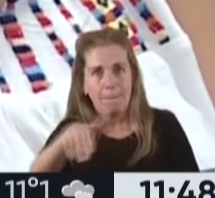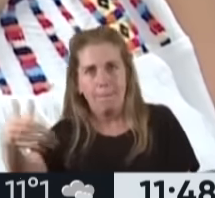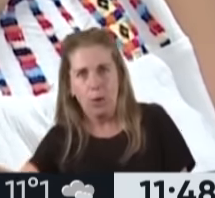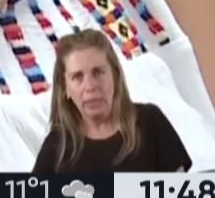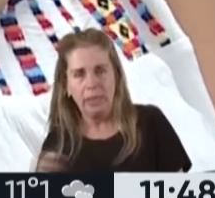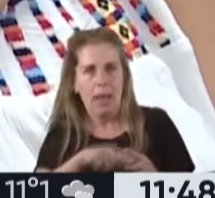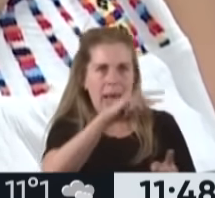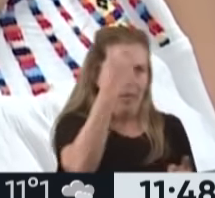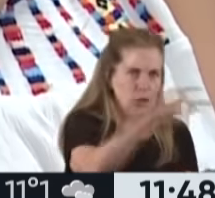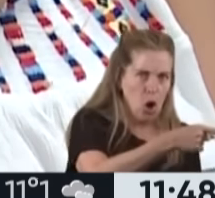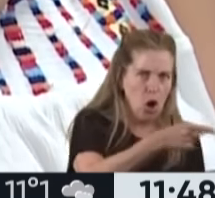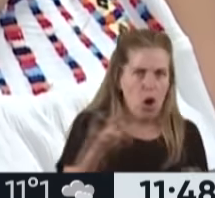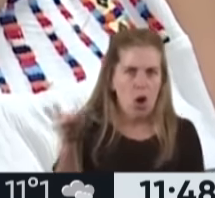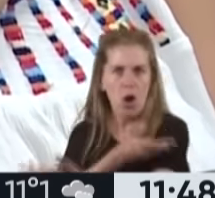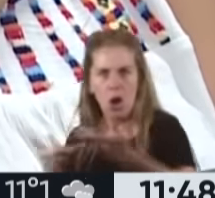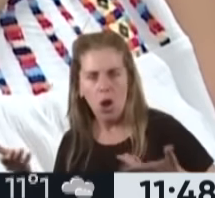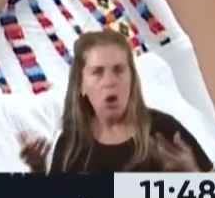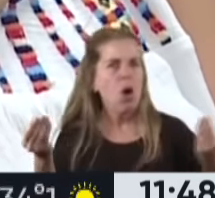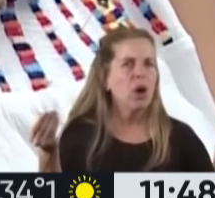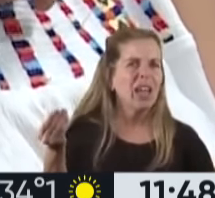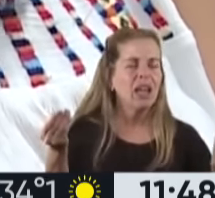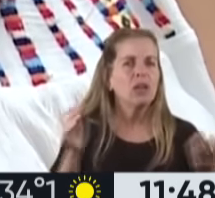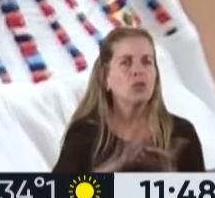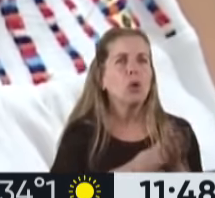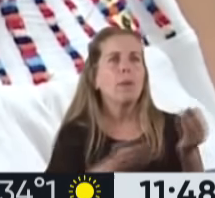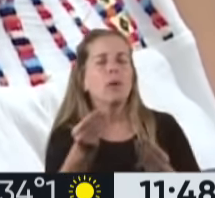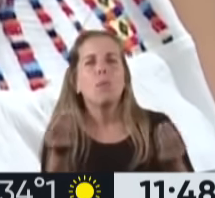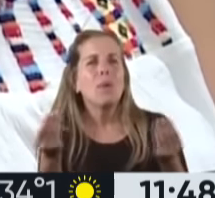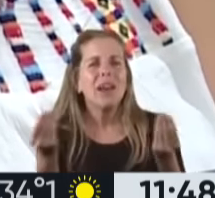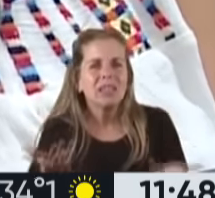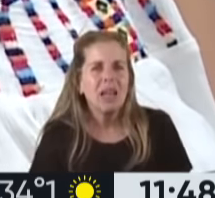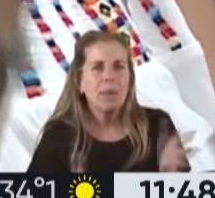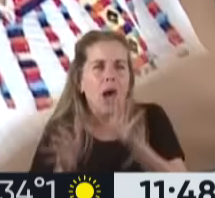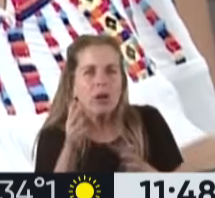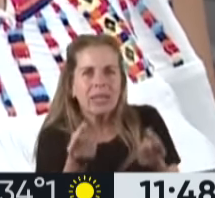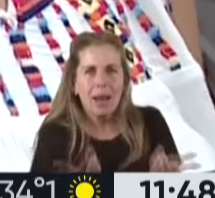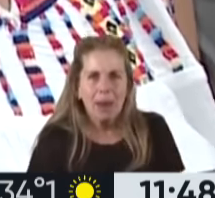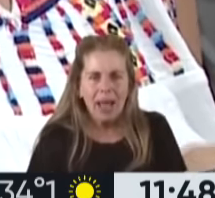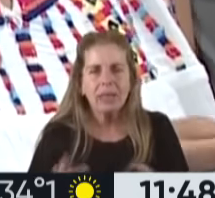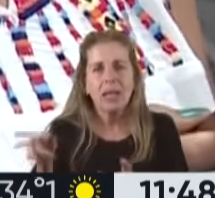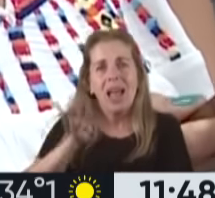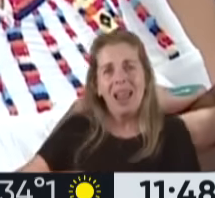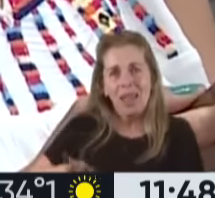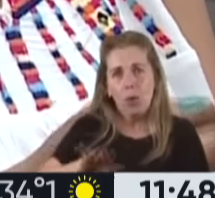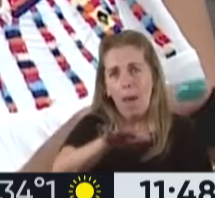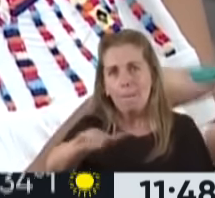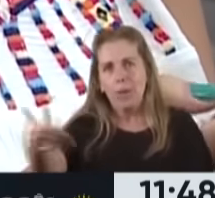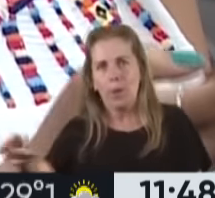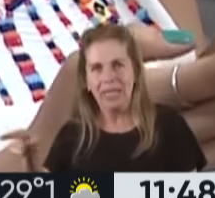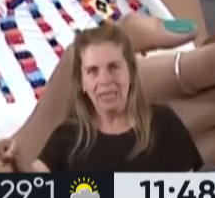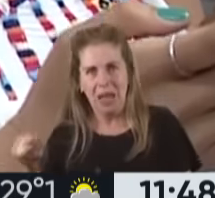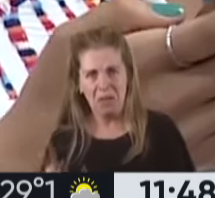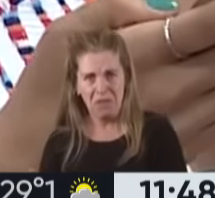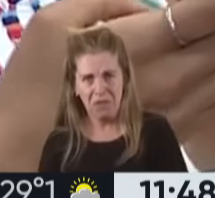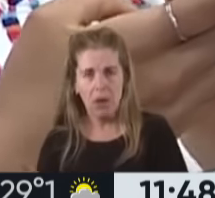de desconcentrar la participación de nación en otro ámbito, judicializar esta deuda,